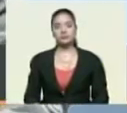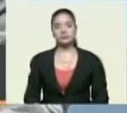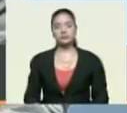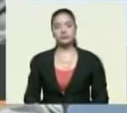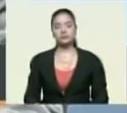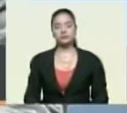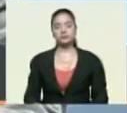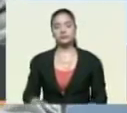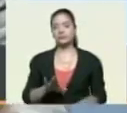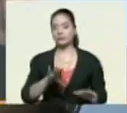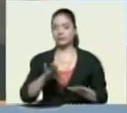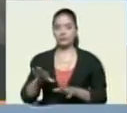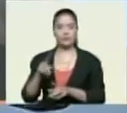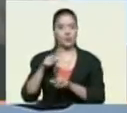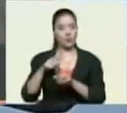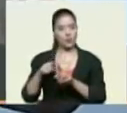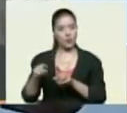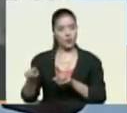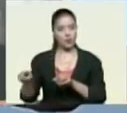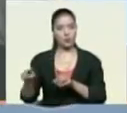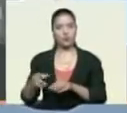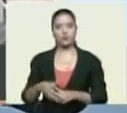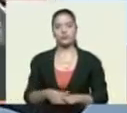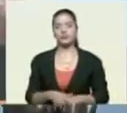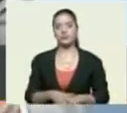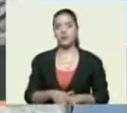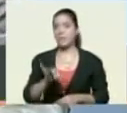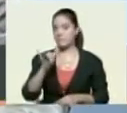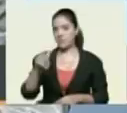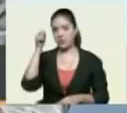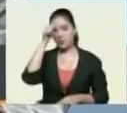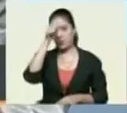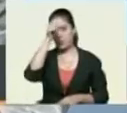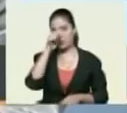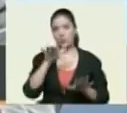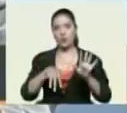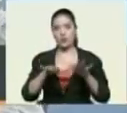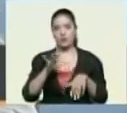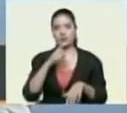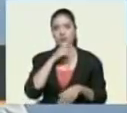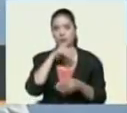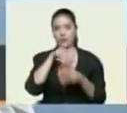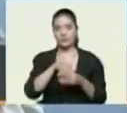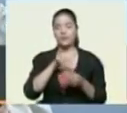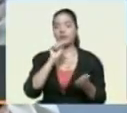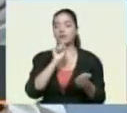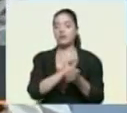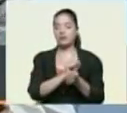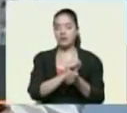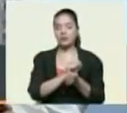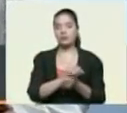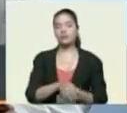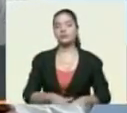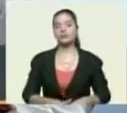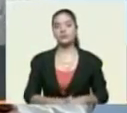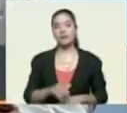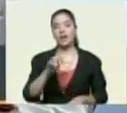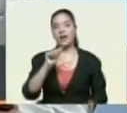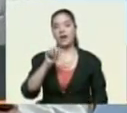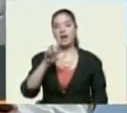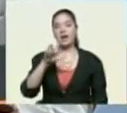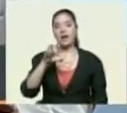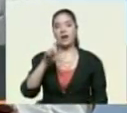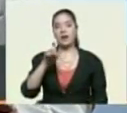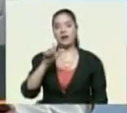En otro operativo del mismo día de las elecciones, fueron detenidos Alexa Gómez